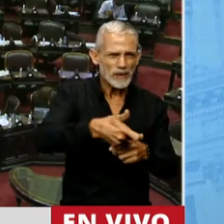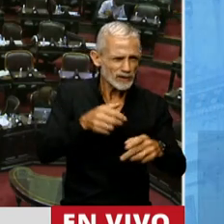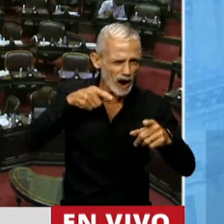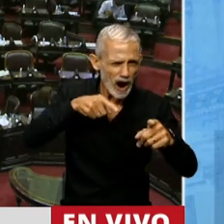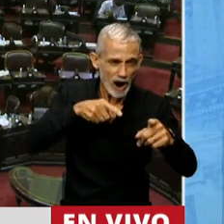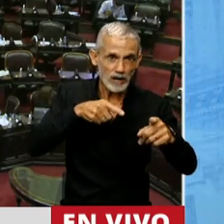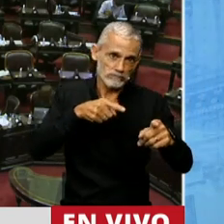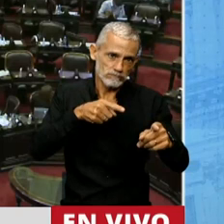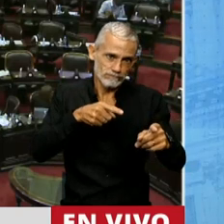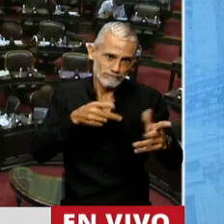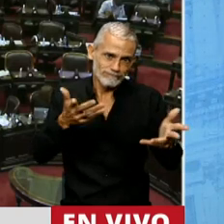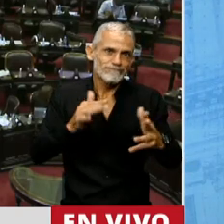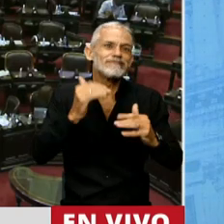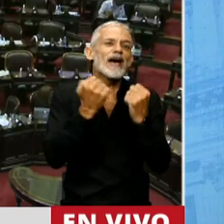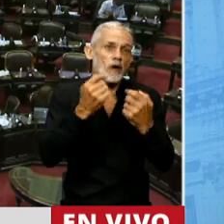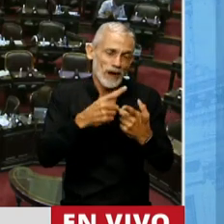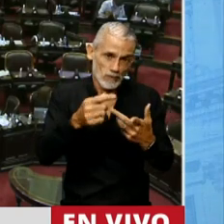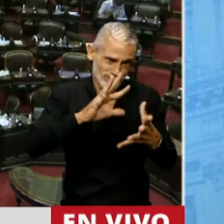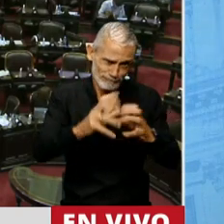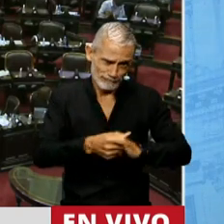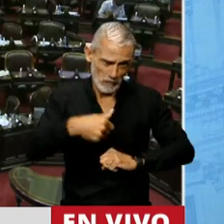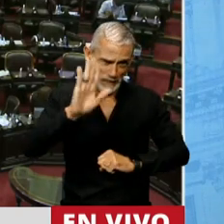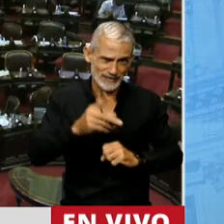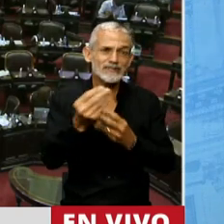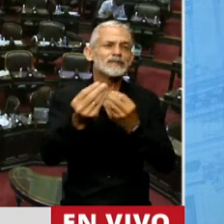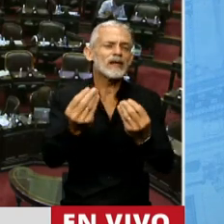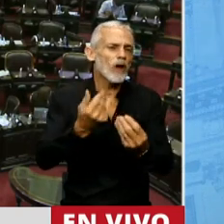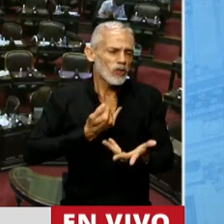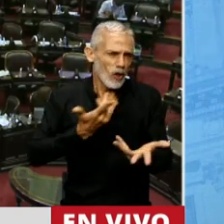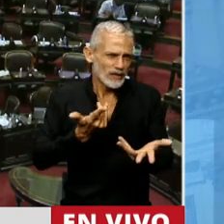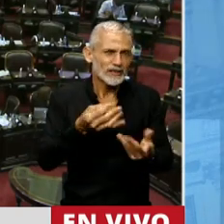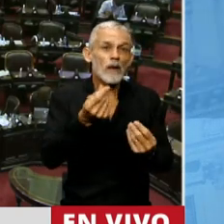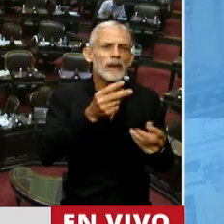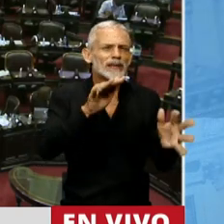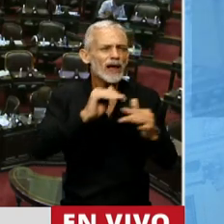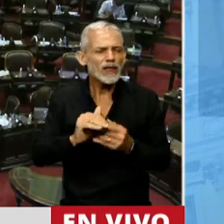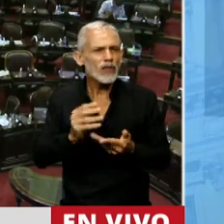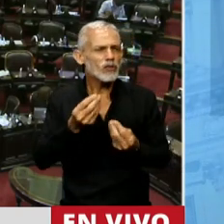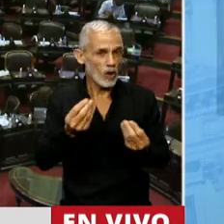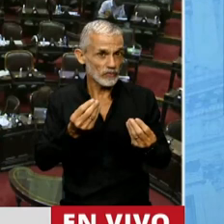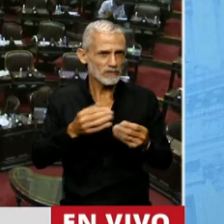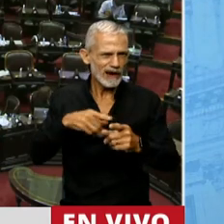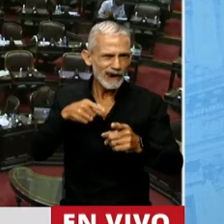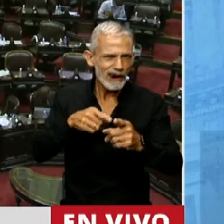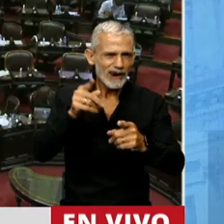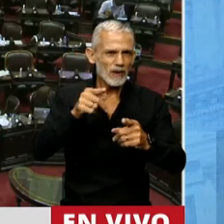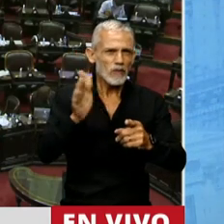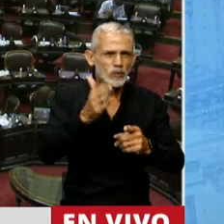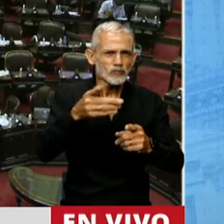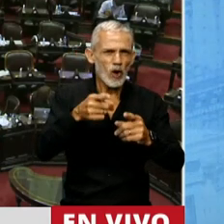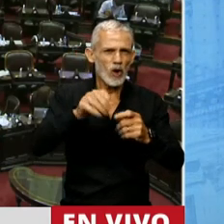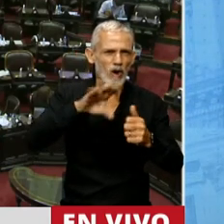¿Cómo va a ser sustentable un sistema si se persigue al que invierte, si se persigue al que produce?